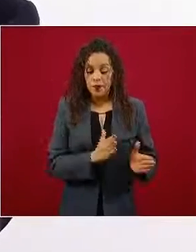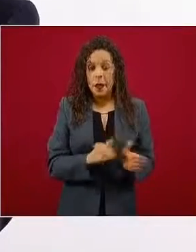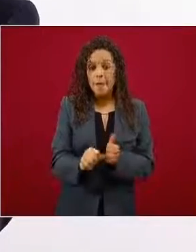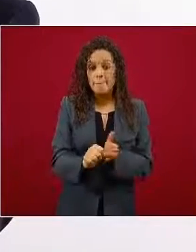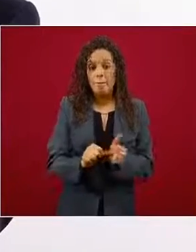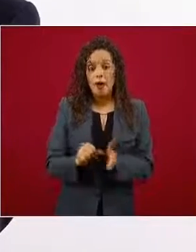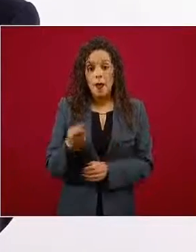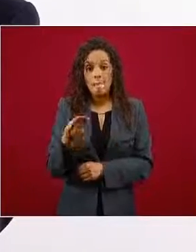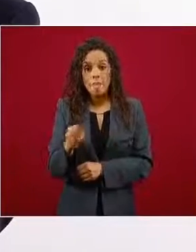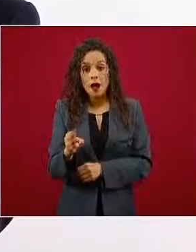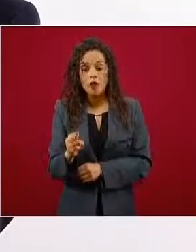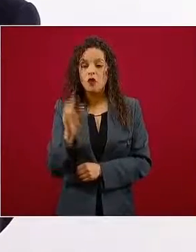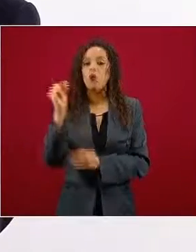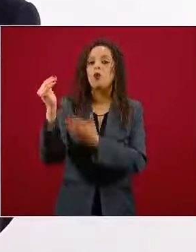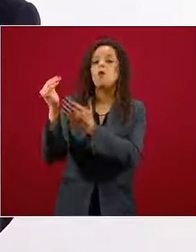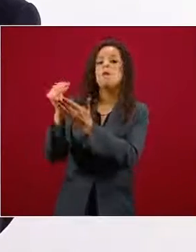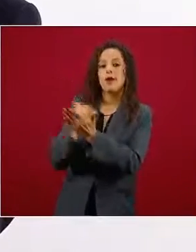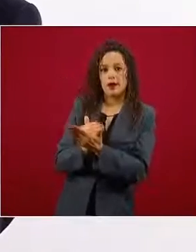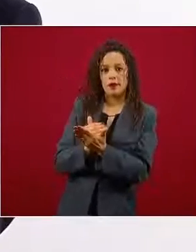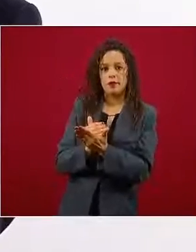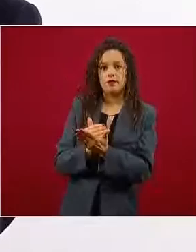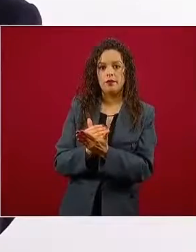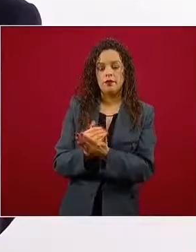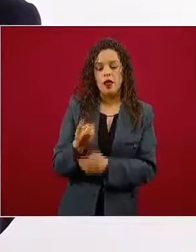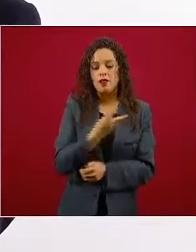ya fueron menos,